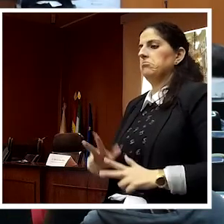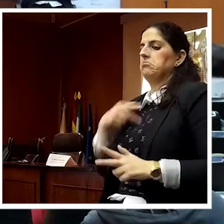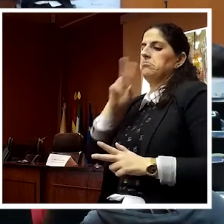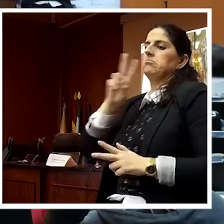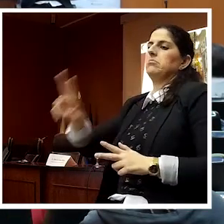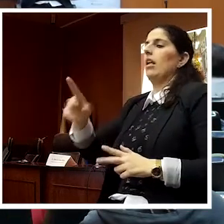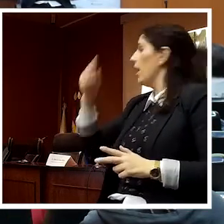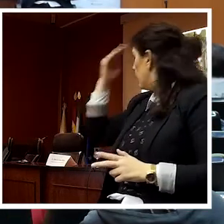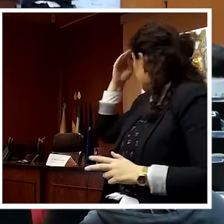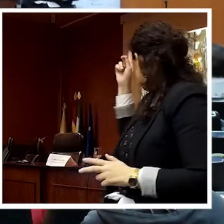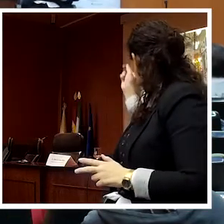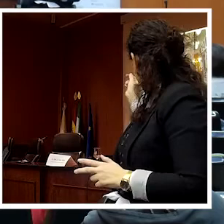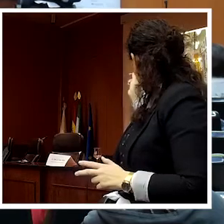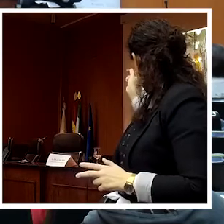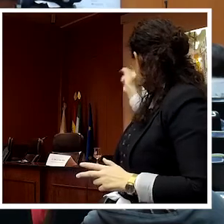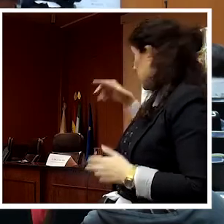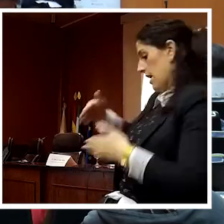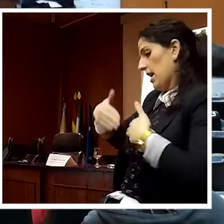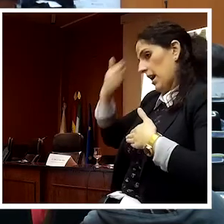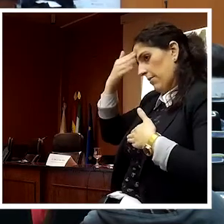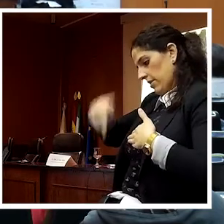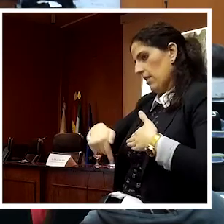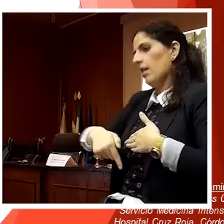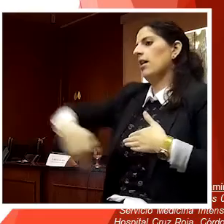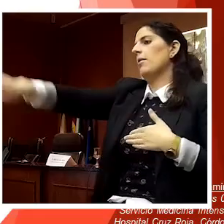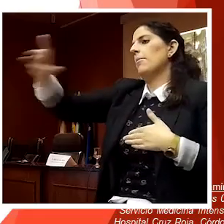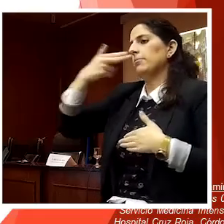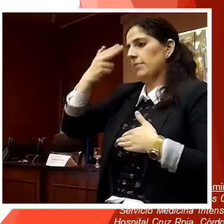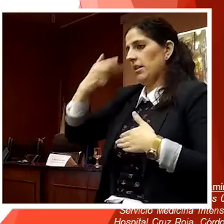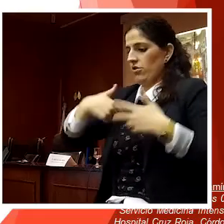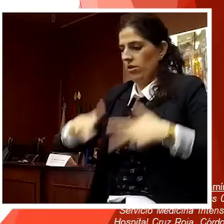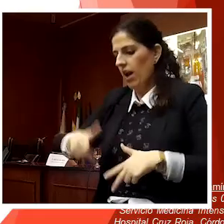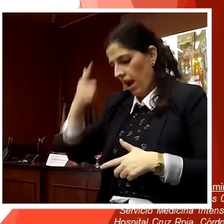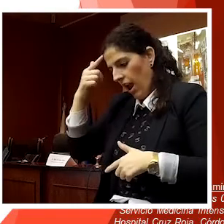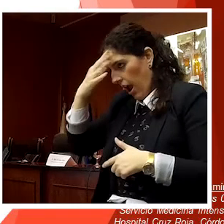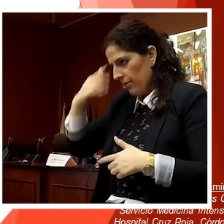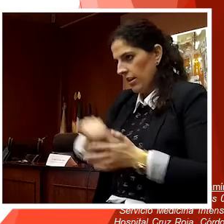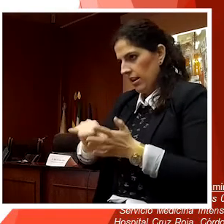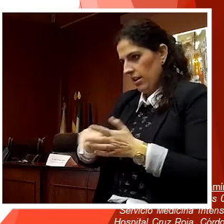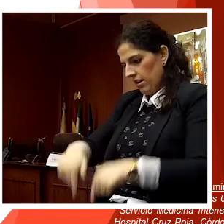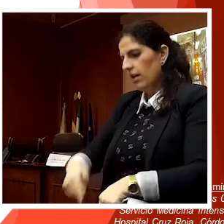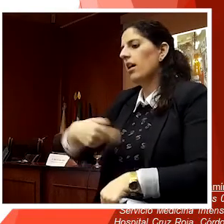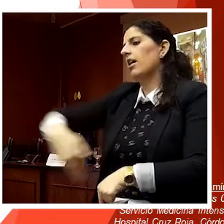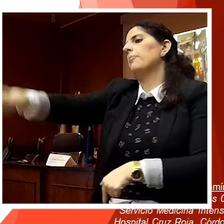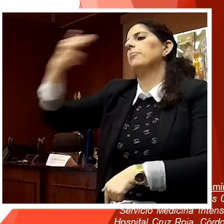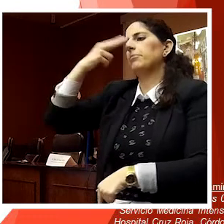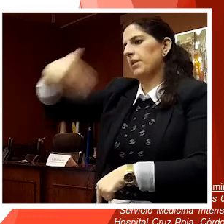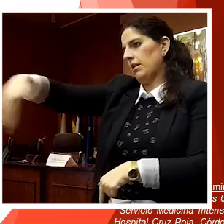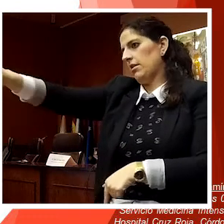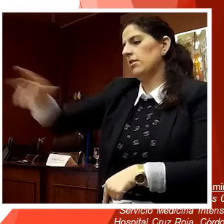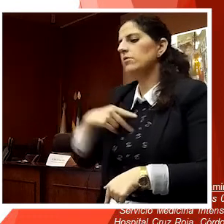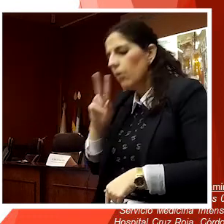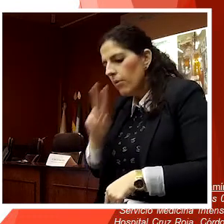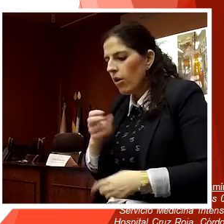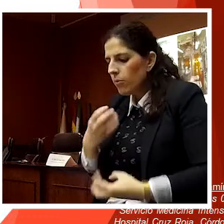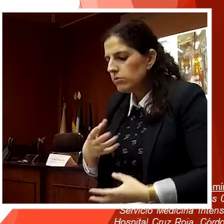la cabeza del enfermo y allí irían los pies. Pues el médico normalmente se pone en la cabeza del enfermo y ve todo el cuerpo, ve cómo